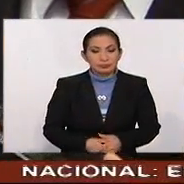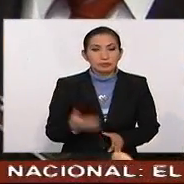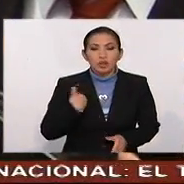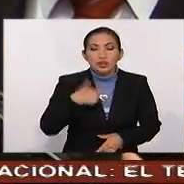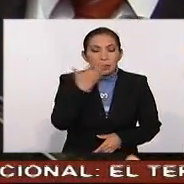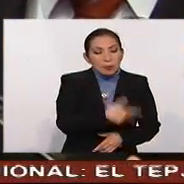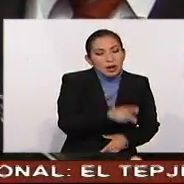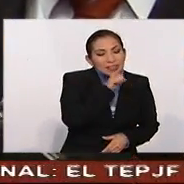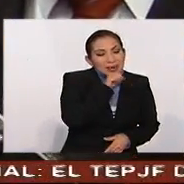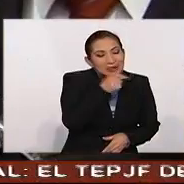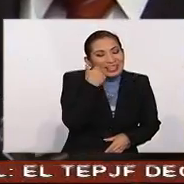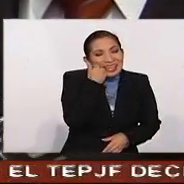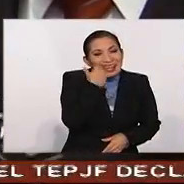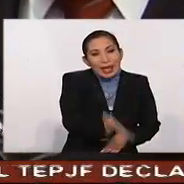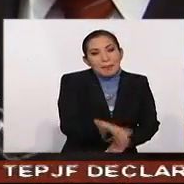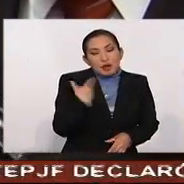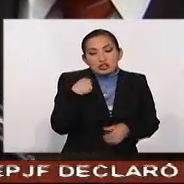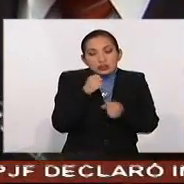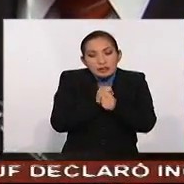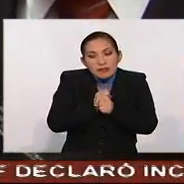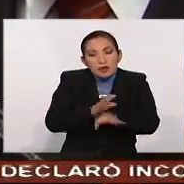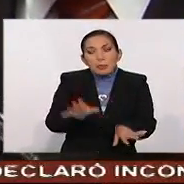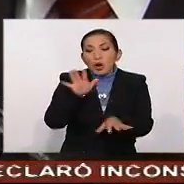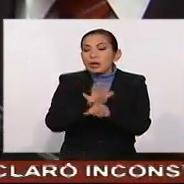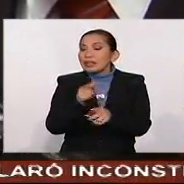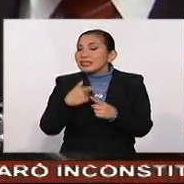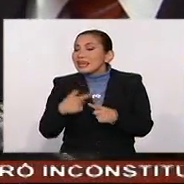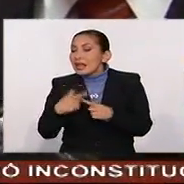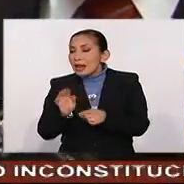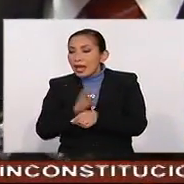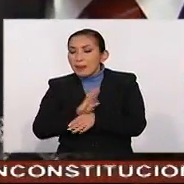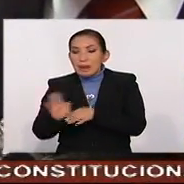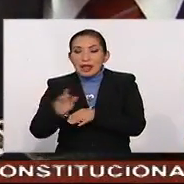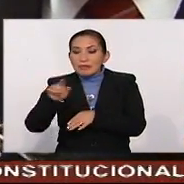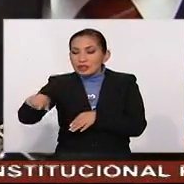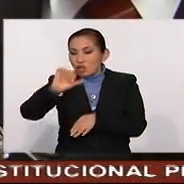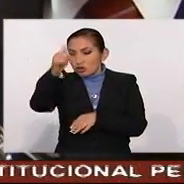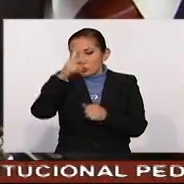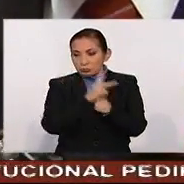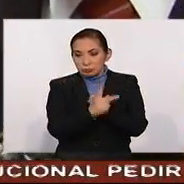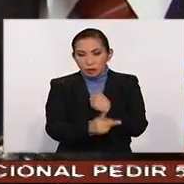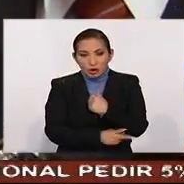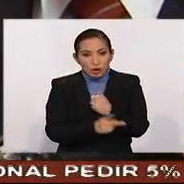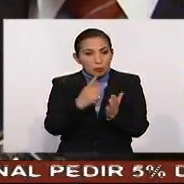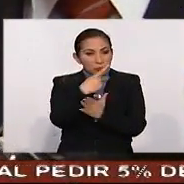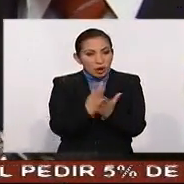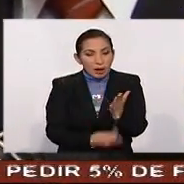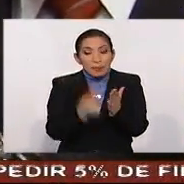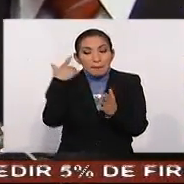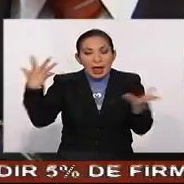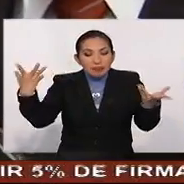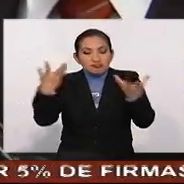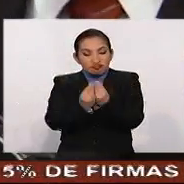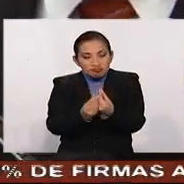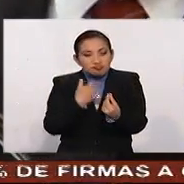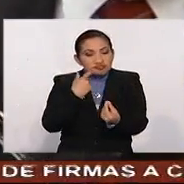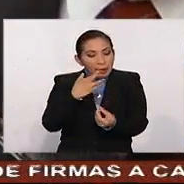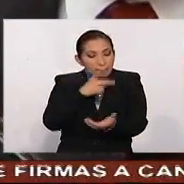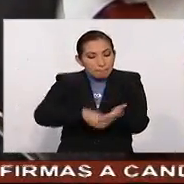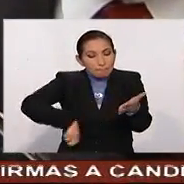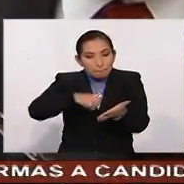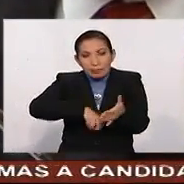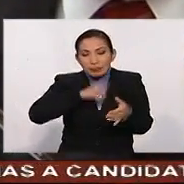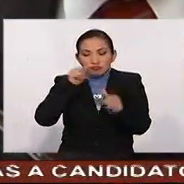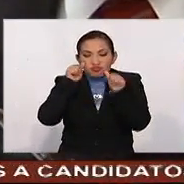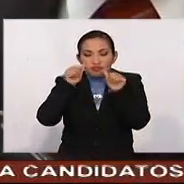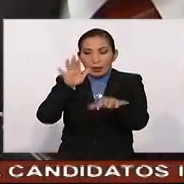Estamos buscando también que se aporte la información de los beneficiarios del resto de los programas para que podamos juntos mejorar y dar una atención